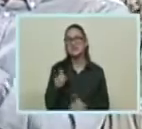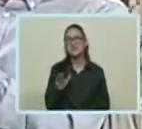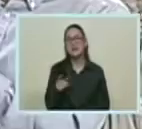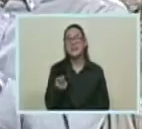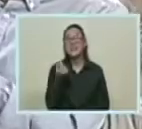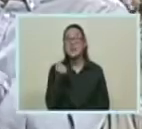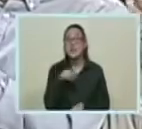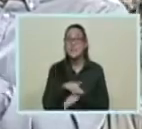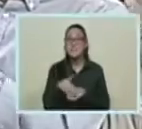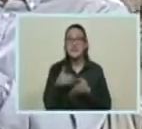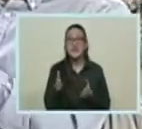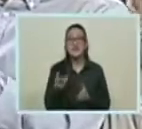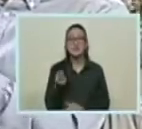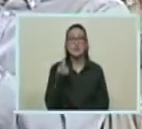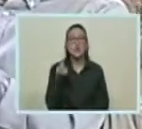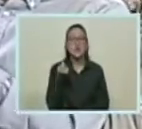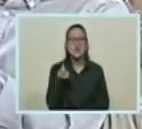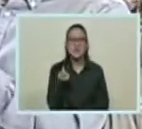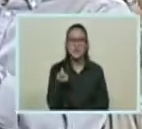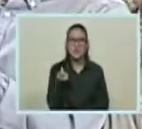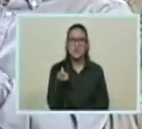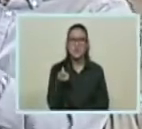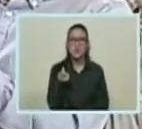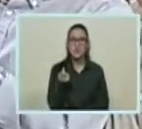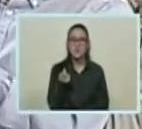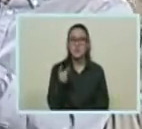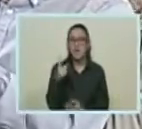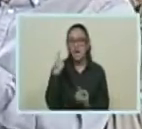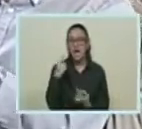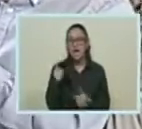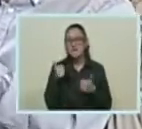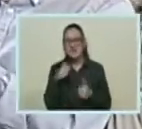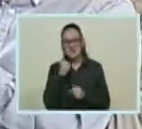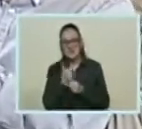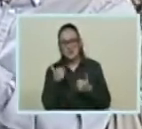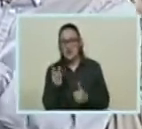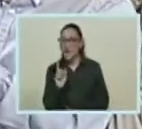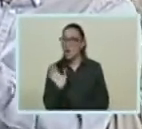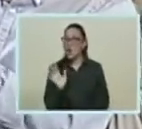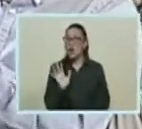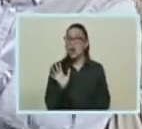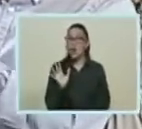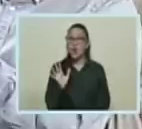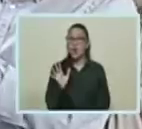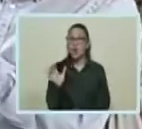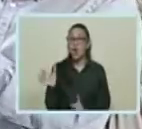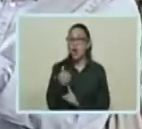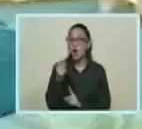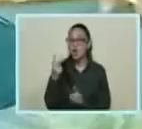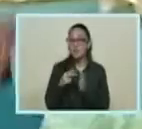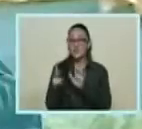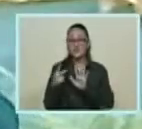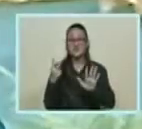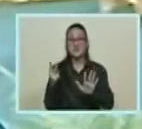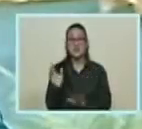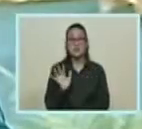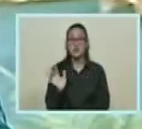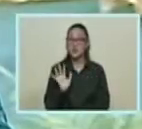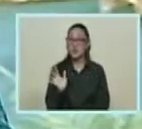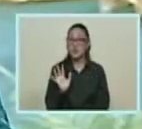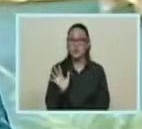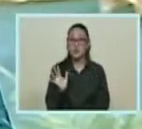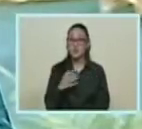Ningún ministro. Ninguna ministra se puede conformar con lo que está haciendo, ni con los logros del 2017 o los no logros